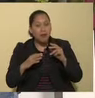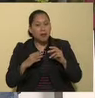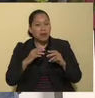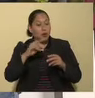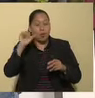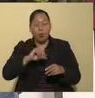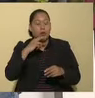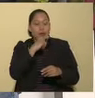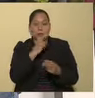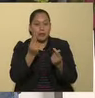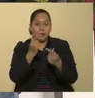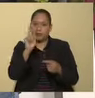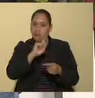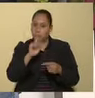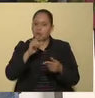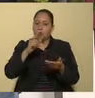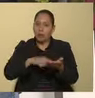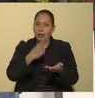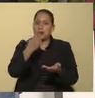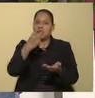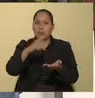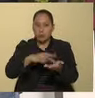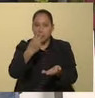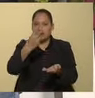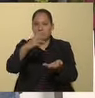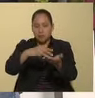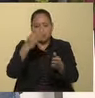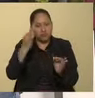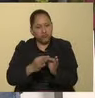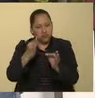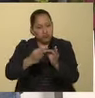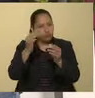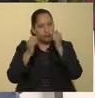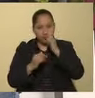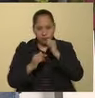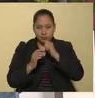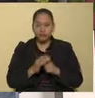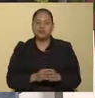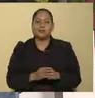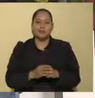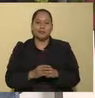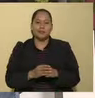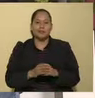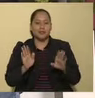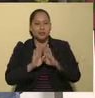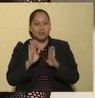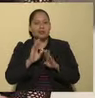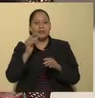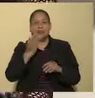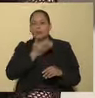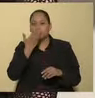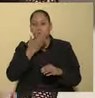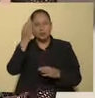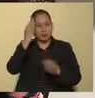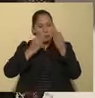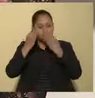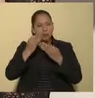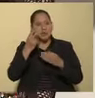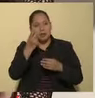O sea, la primera vez que haces el ritual. Hay que ser constante, hay que hacer tu ritual de belleza y